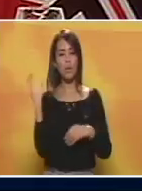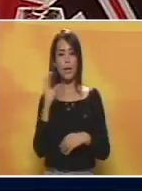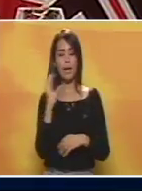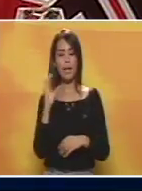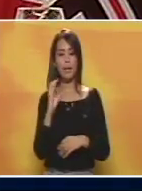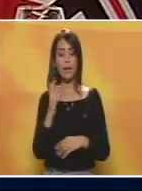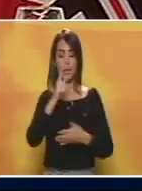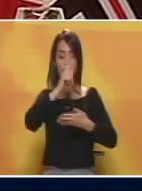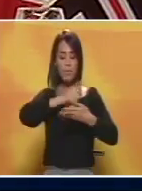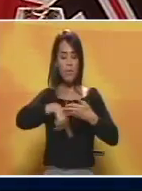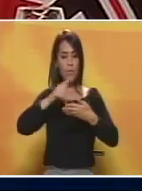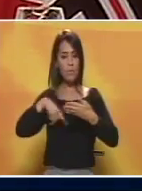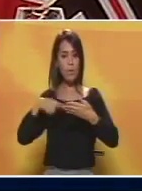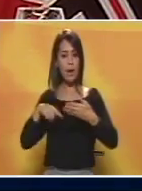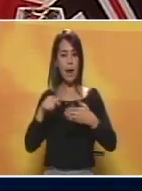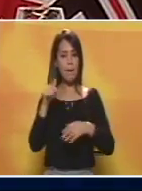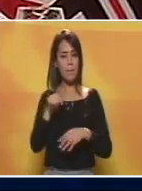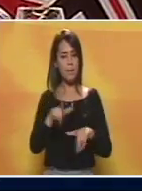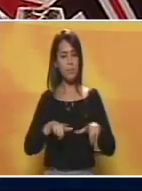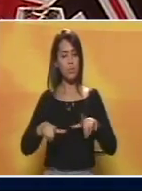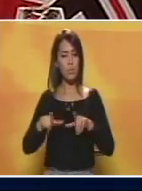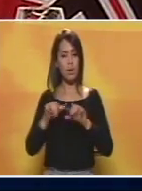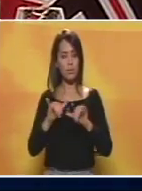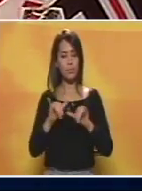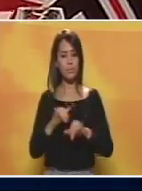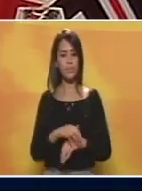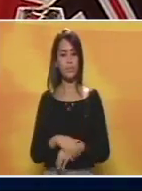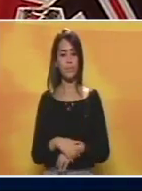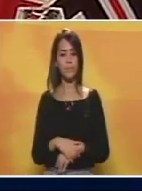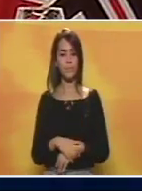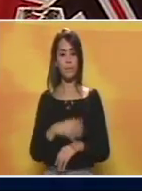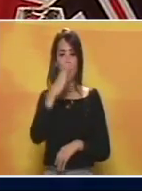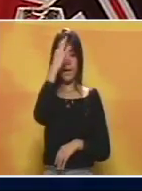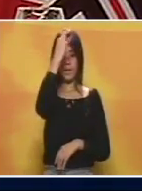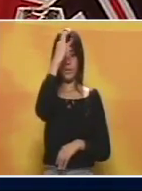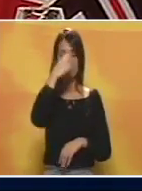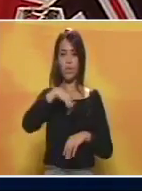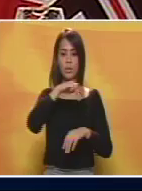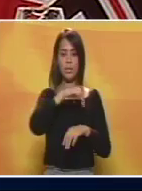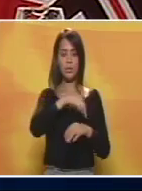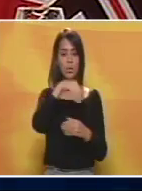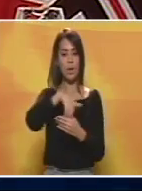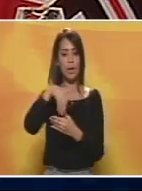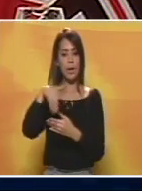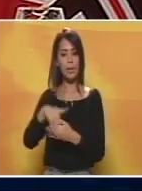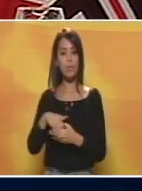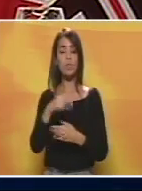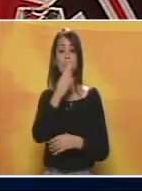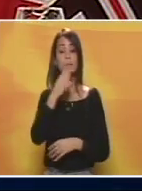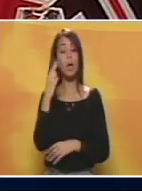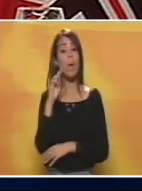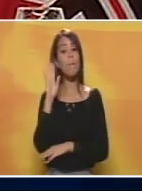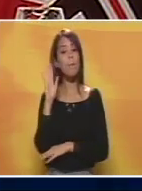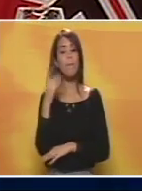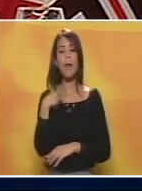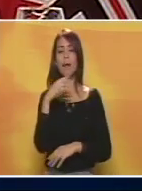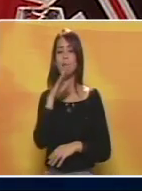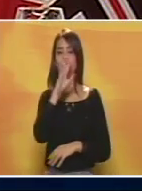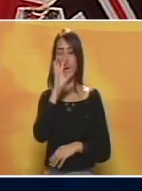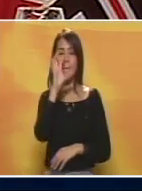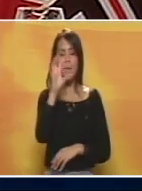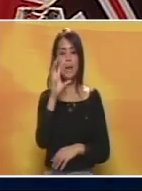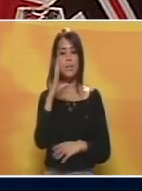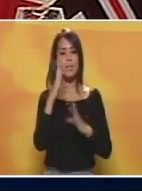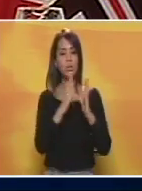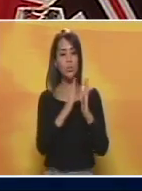fue firmado en este mismo recinto. El Consejo Nacional Electoral se comprometió ante el país, ante